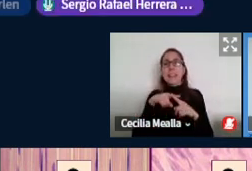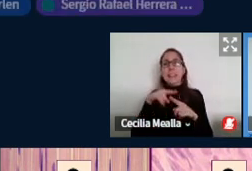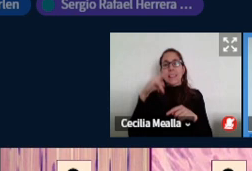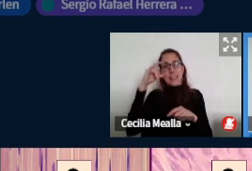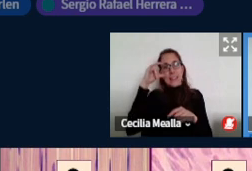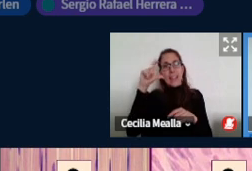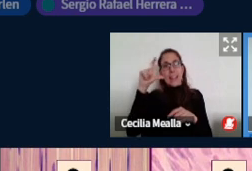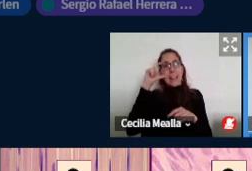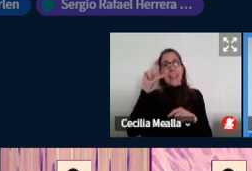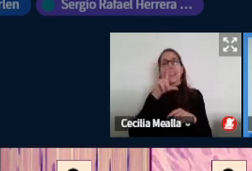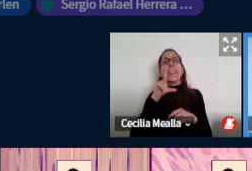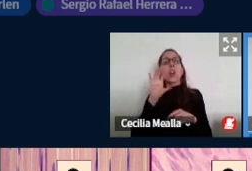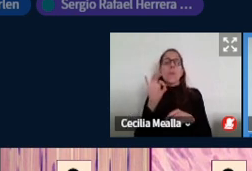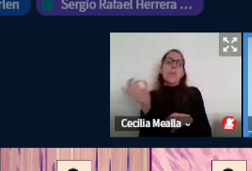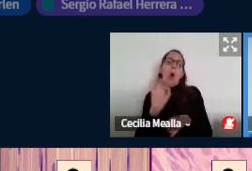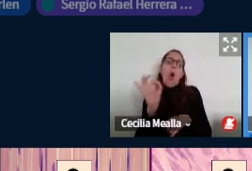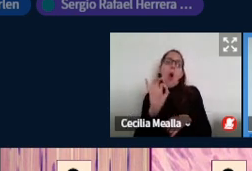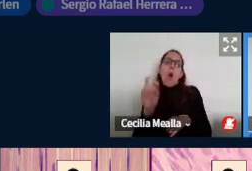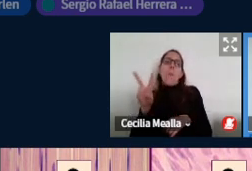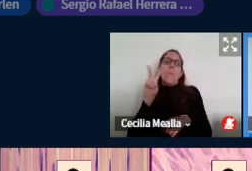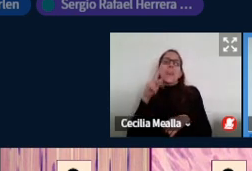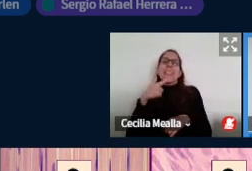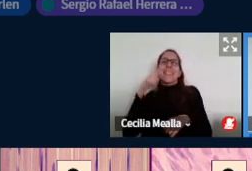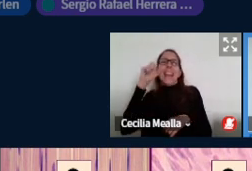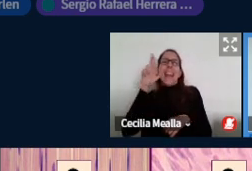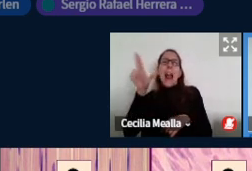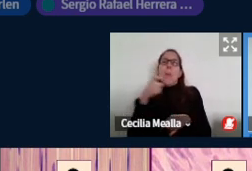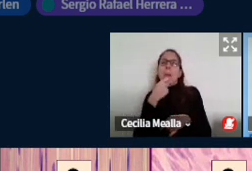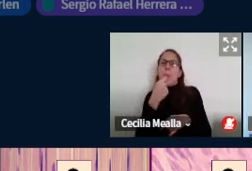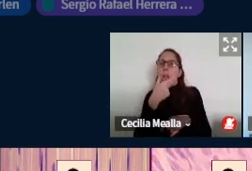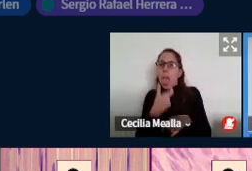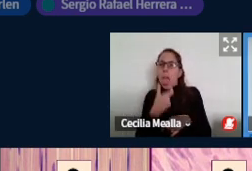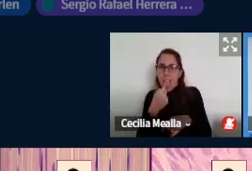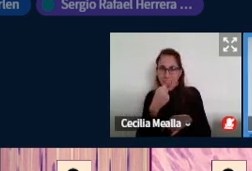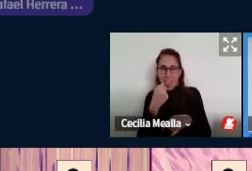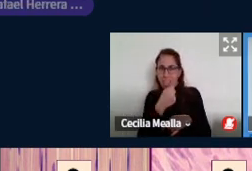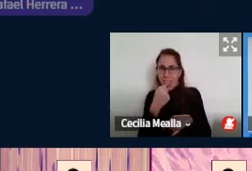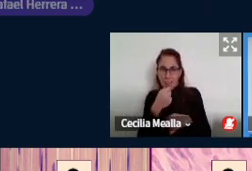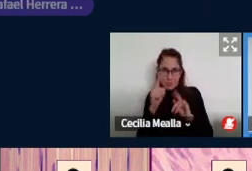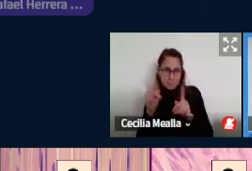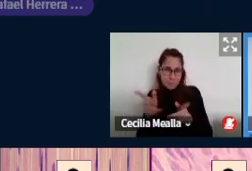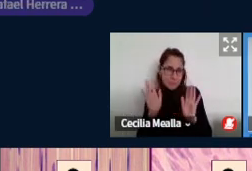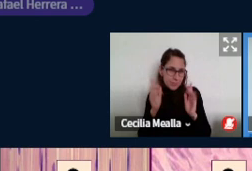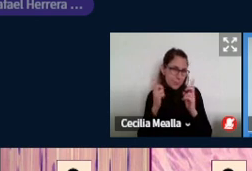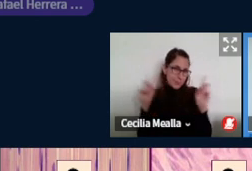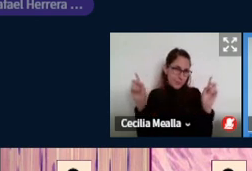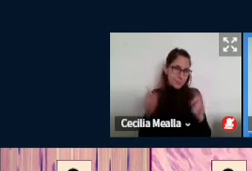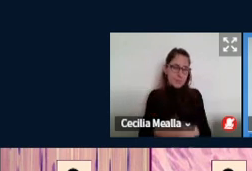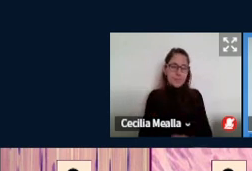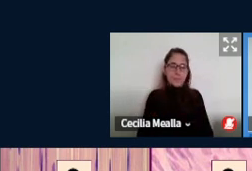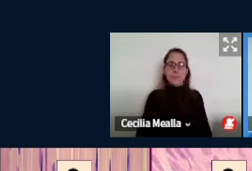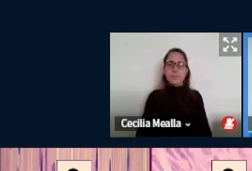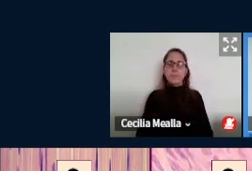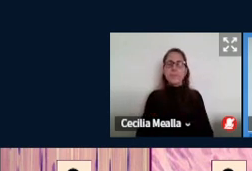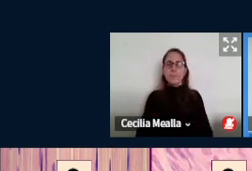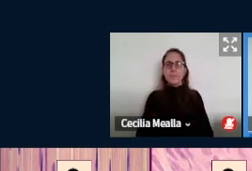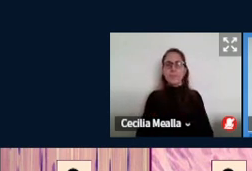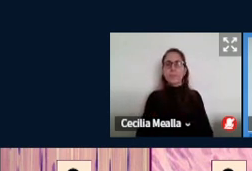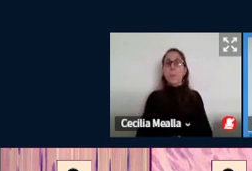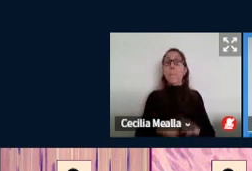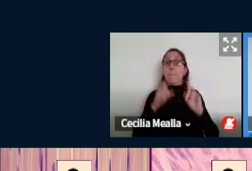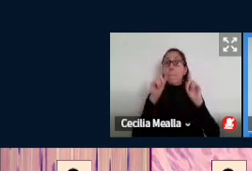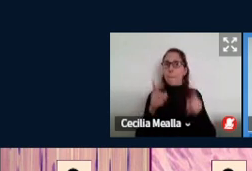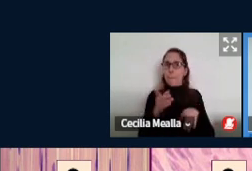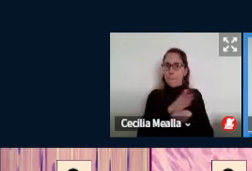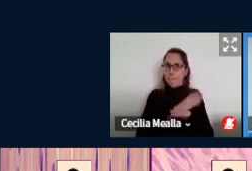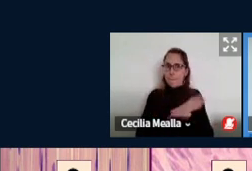o visceral si estamos en el caso de la lengua, como lo vieron también en los preparados, en los videos. Y una cosa que les decía